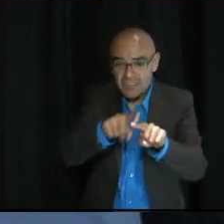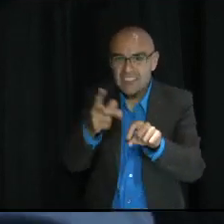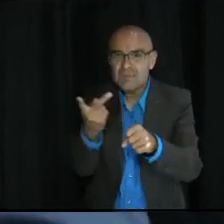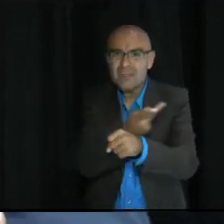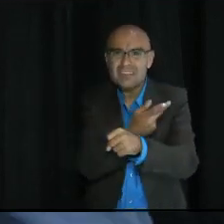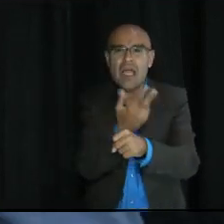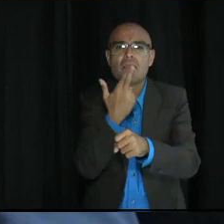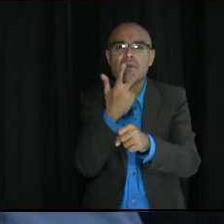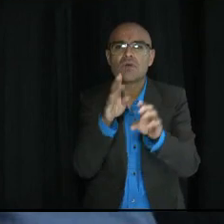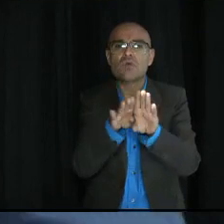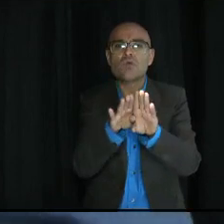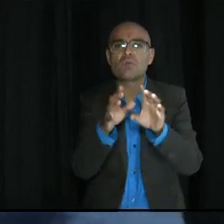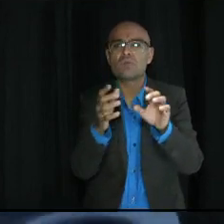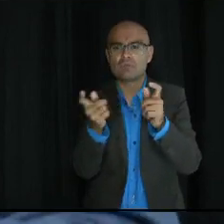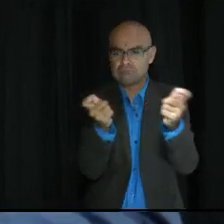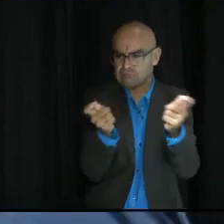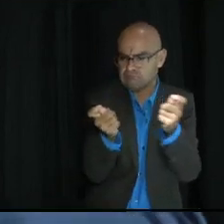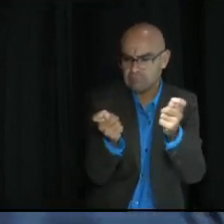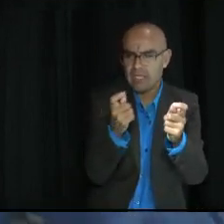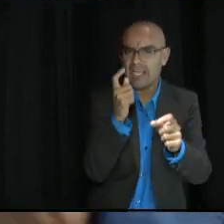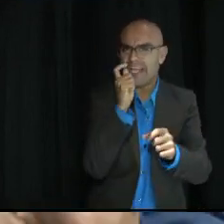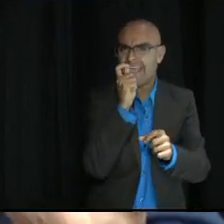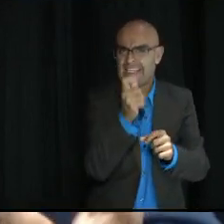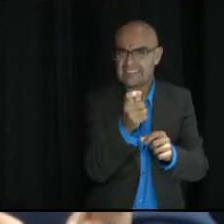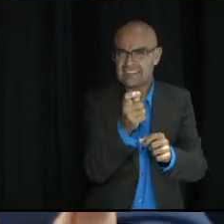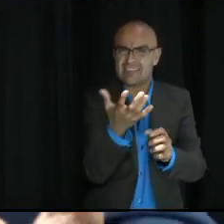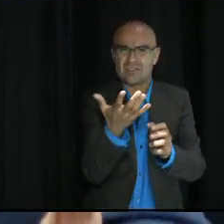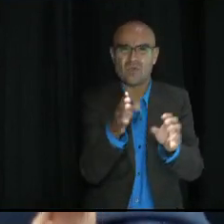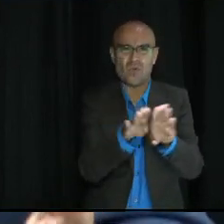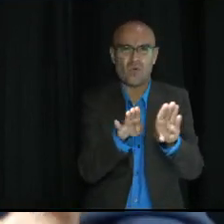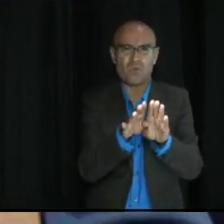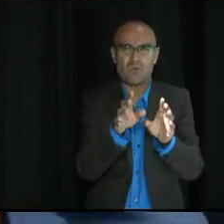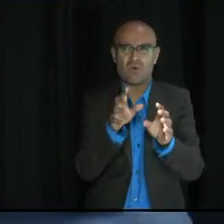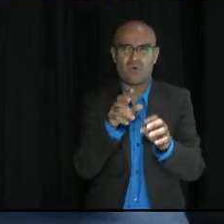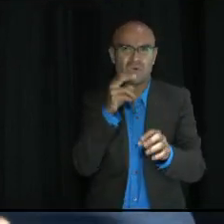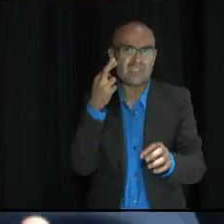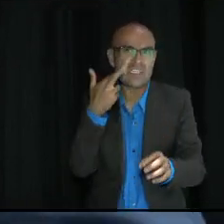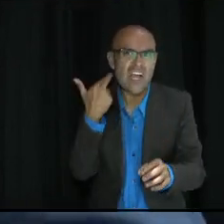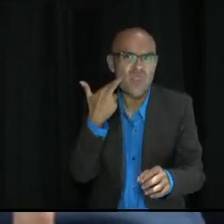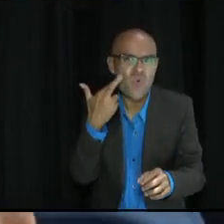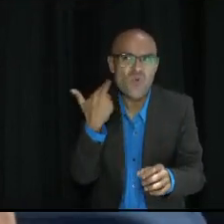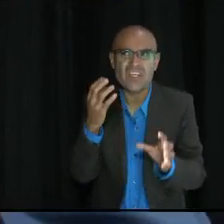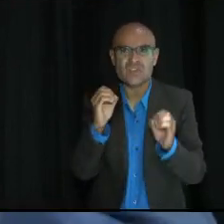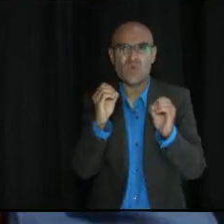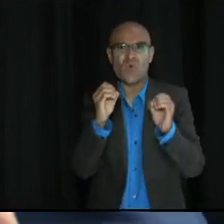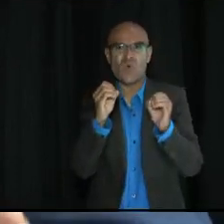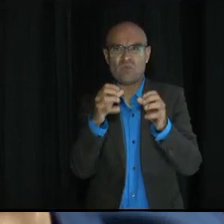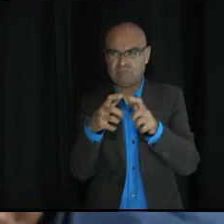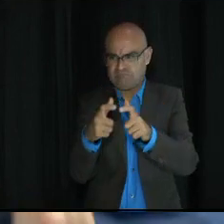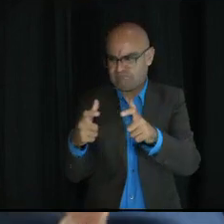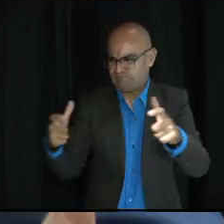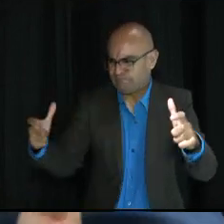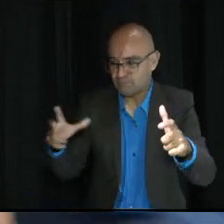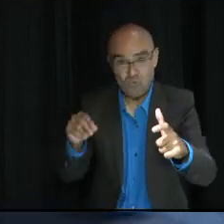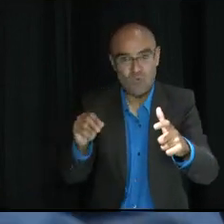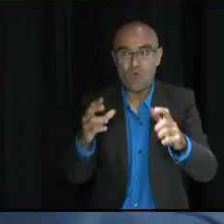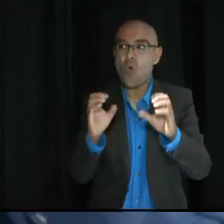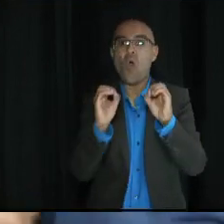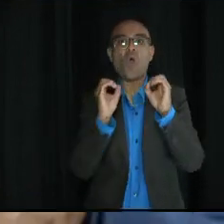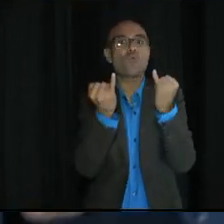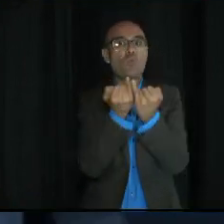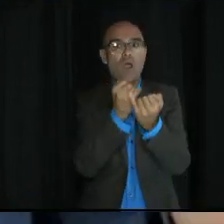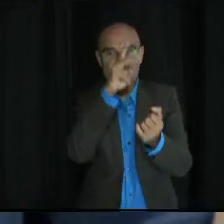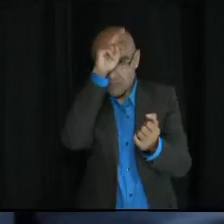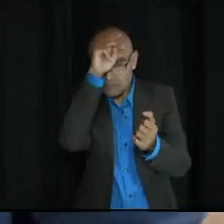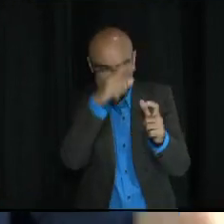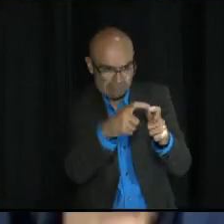no se propaguen las plagas de roedores. Son tan importantes la función biológica que